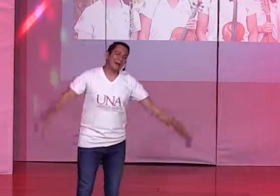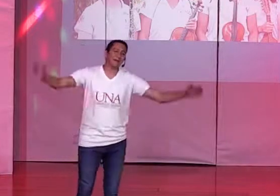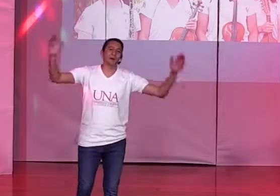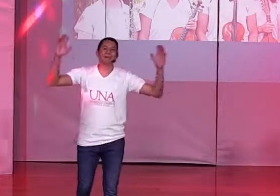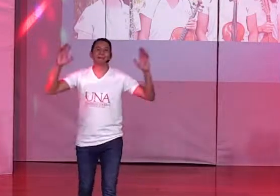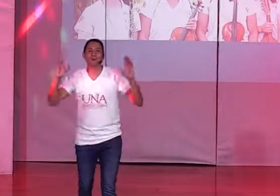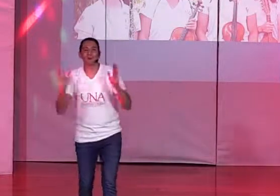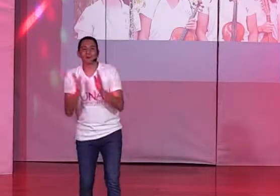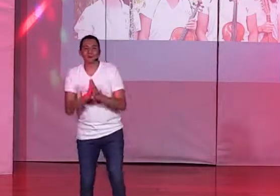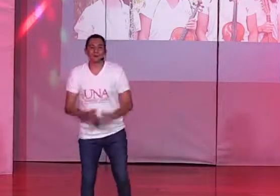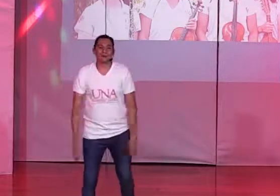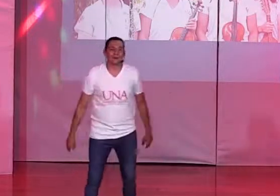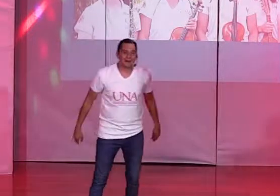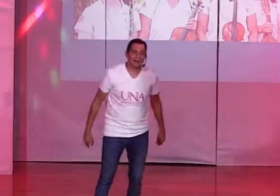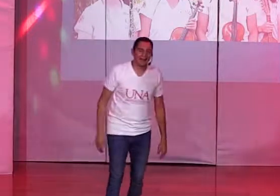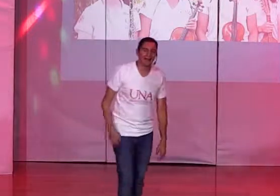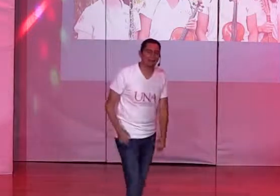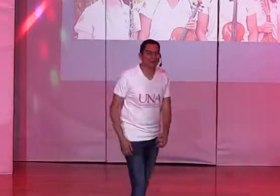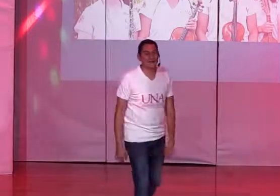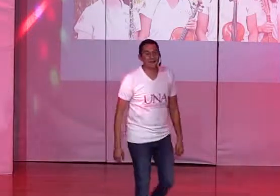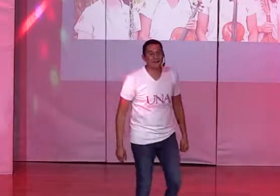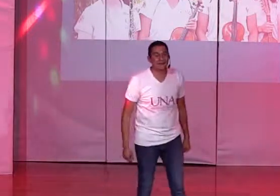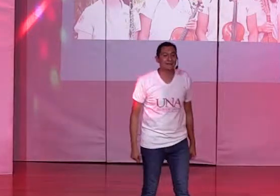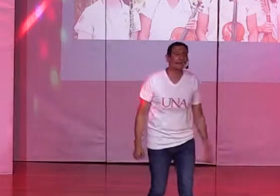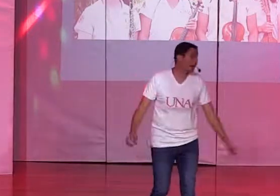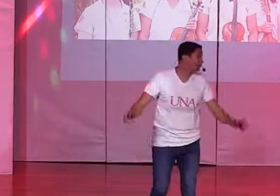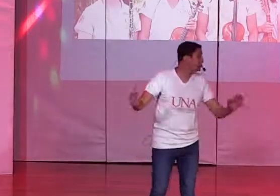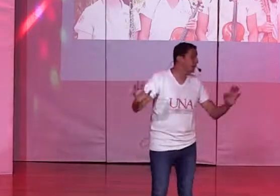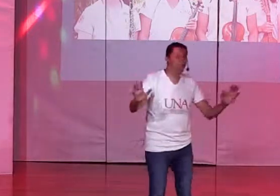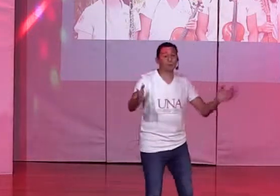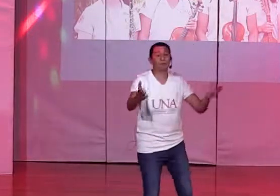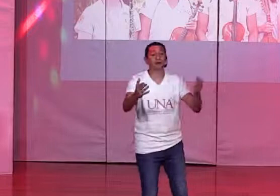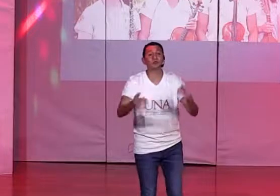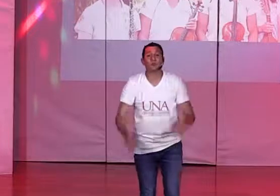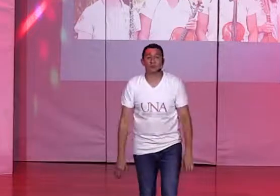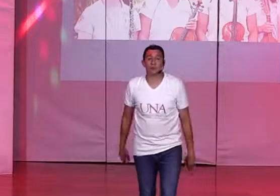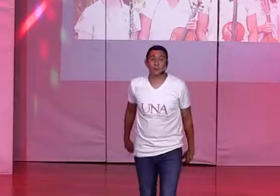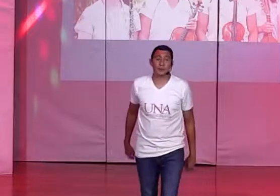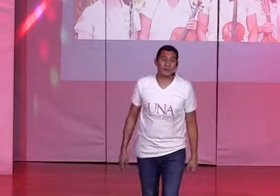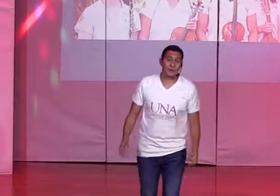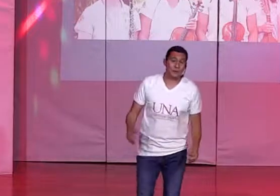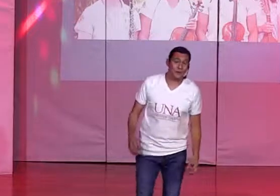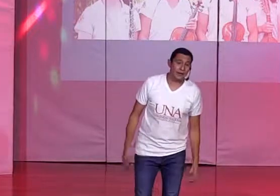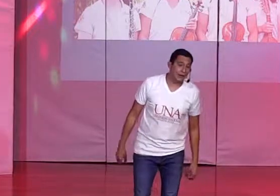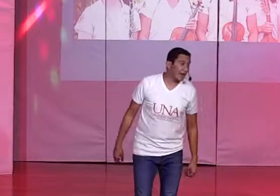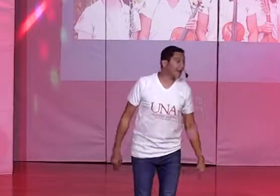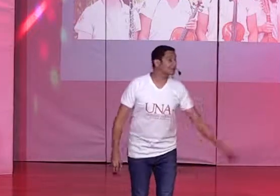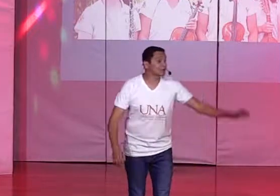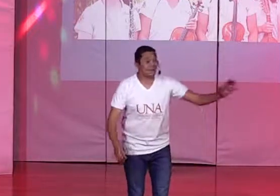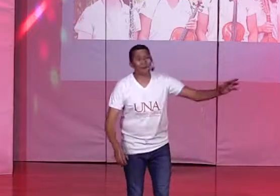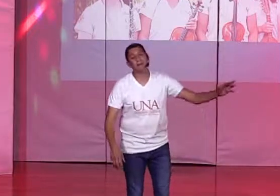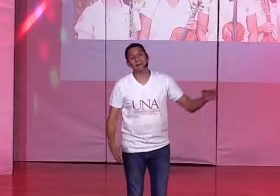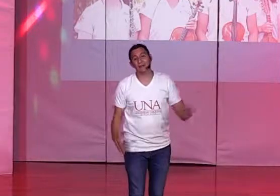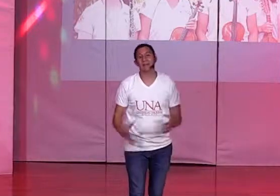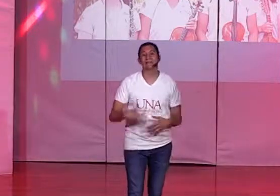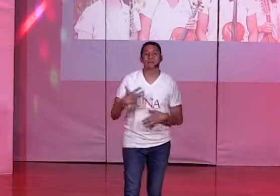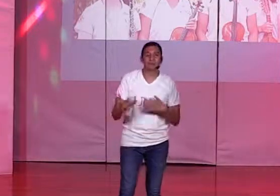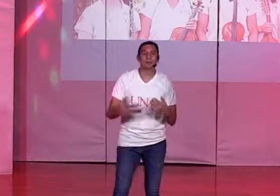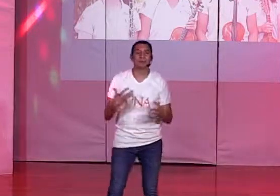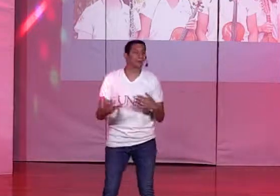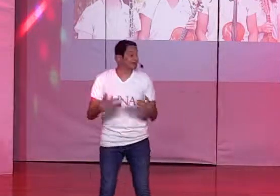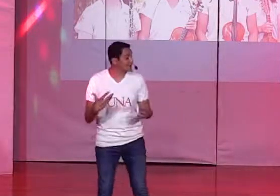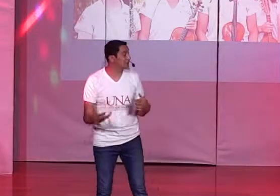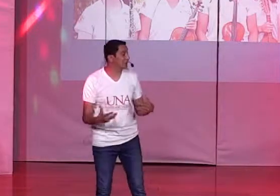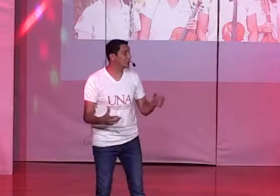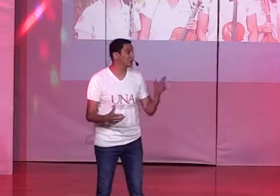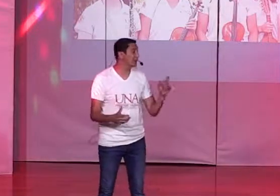recreativa? Claro, buenísimo. Que participen ahí desde la casa. A mí me encantaría, así que queremos pedirles, por favor, si ustedes pueden ponerse de pie. Ahí nos están avisando que están